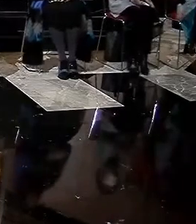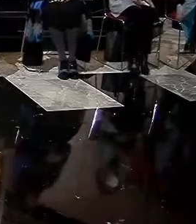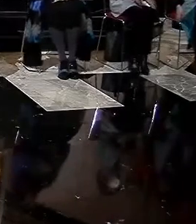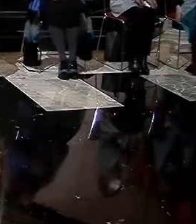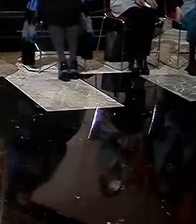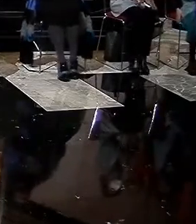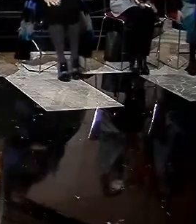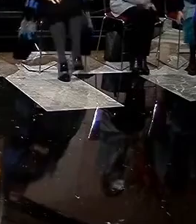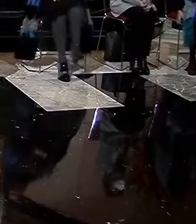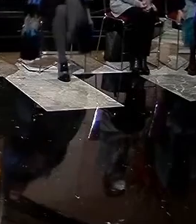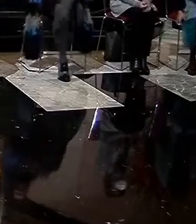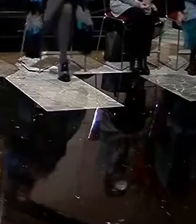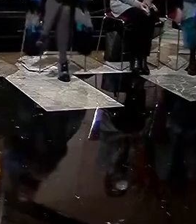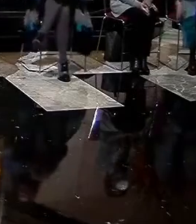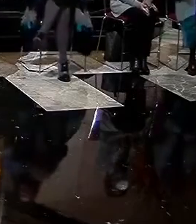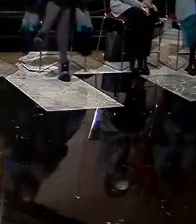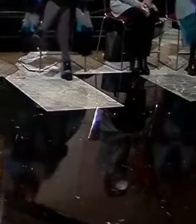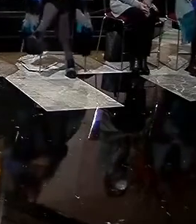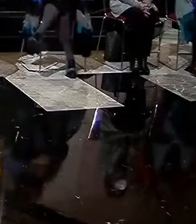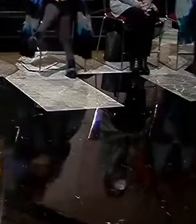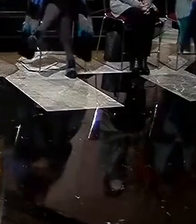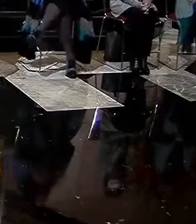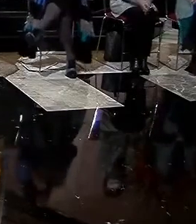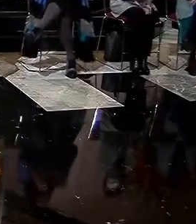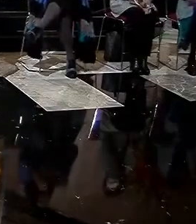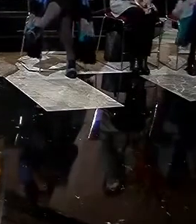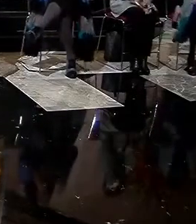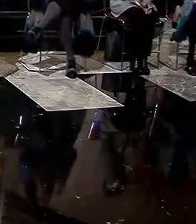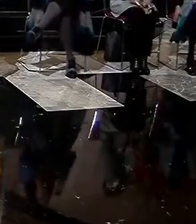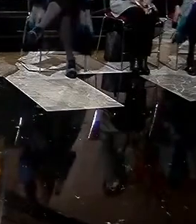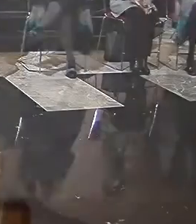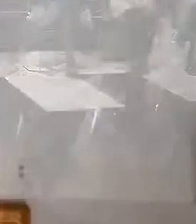Mexicanos, licenciado Andrés Manuel López Obrador.